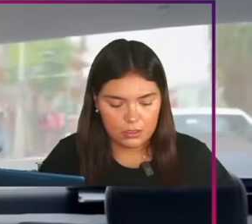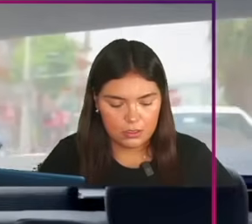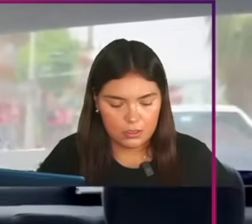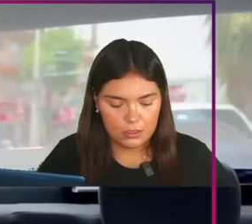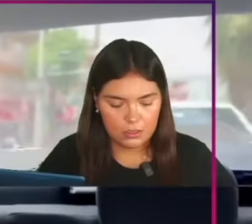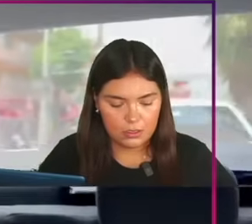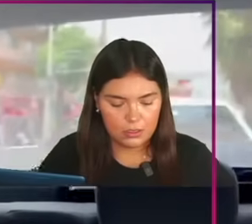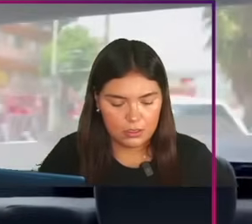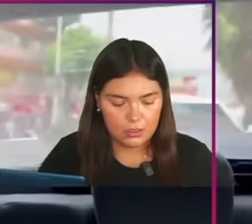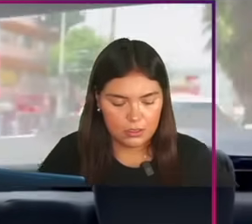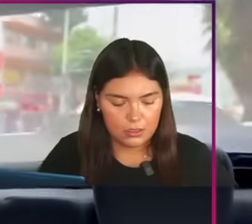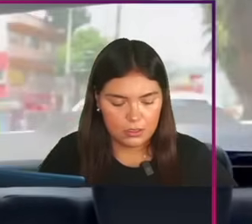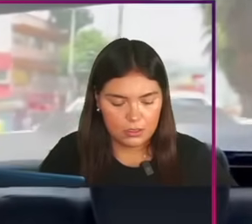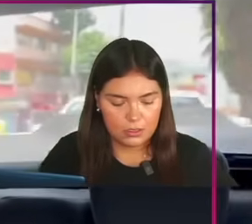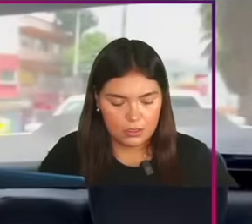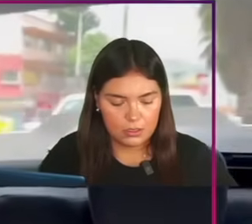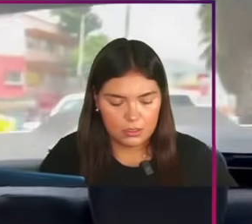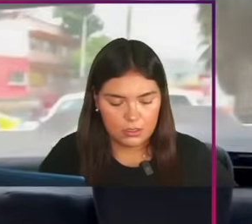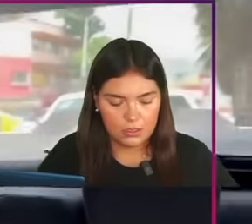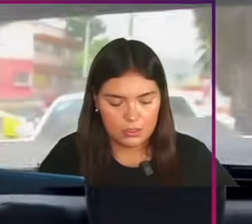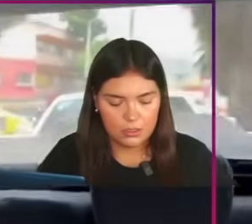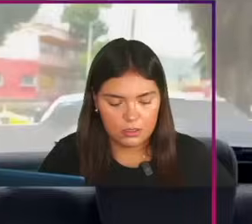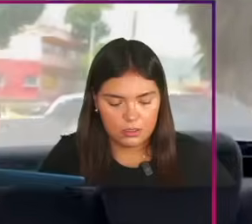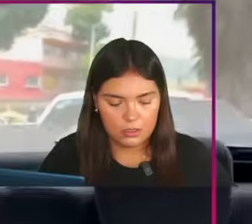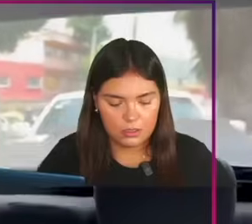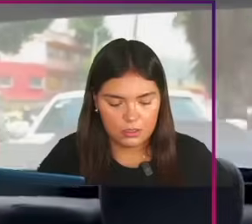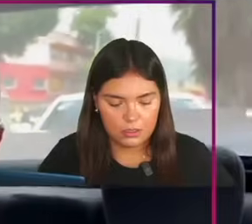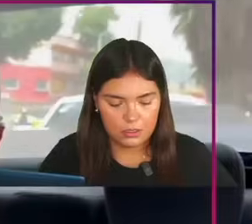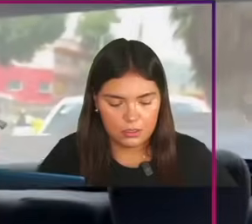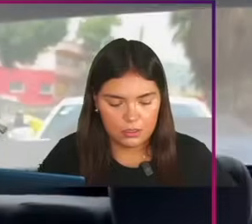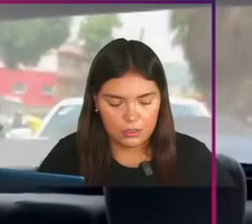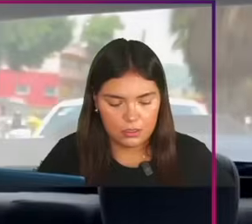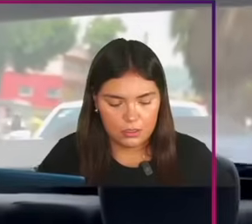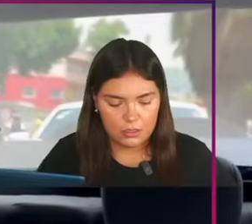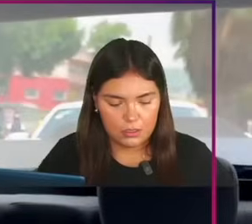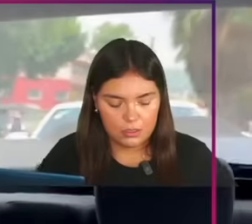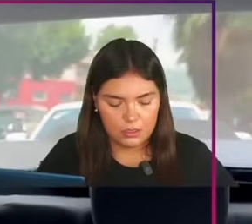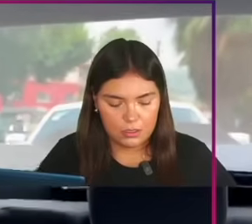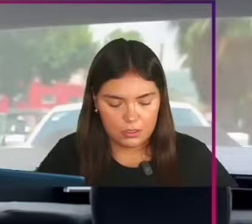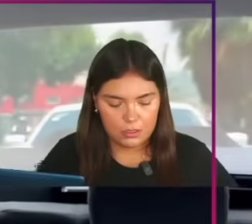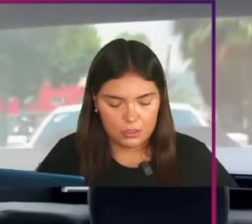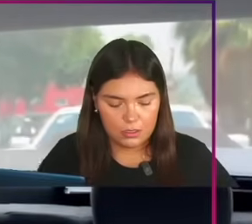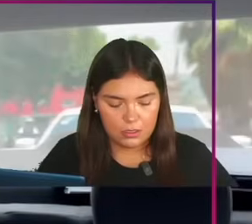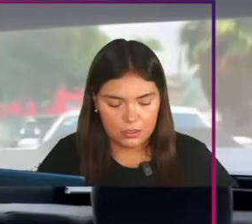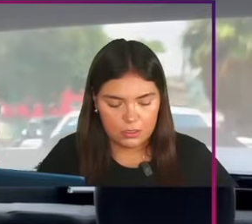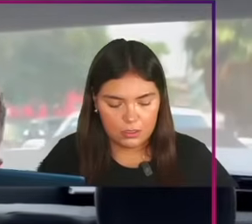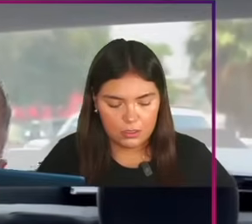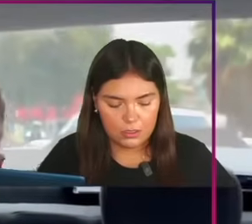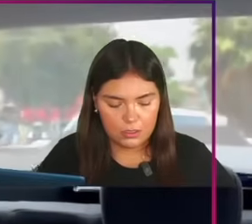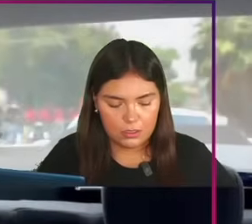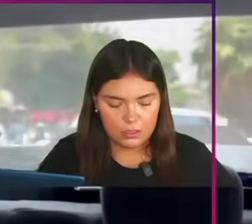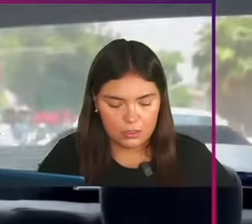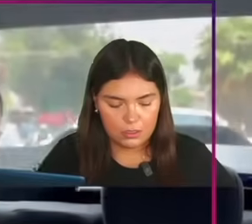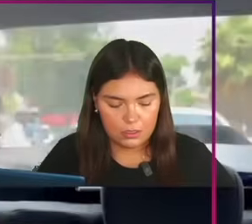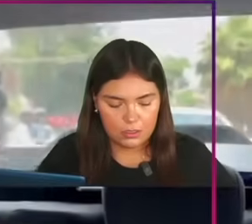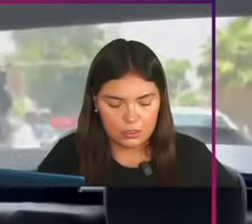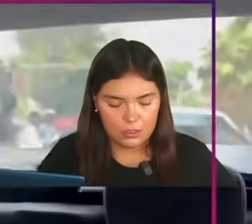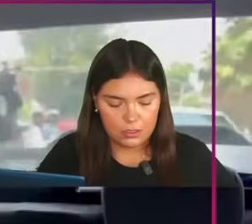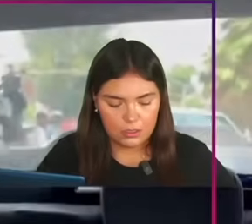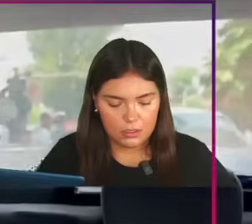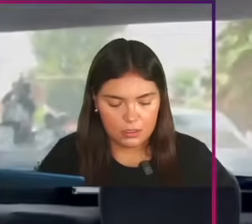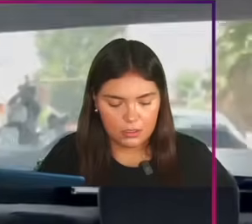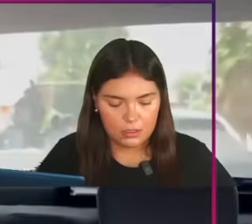Justicia libertades con bienestar para todas y todos los mexicanos y por supuesto primera mujer